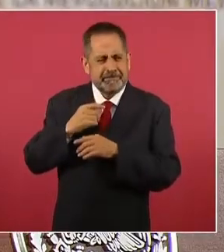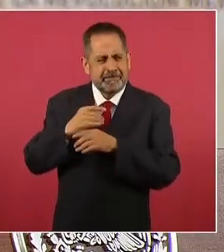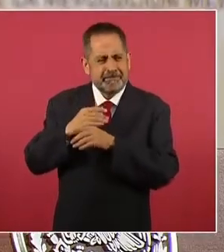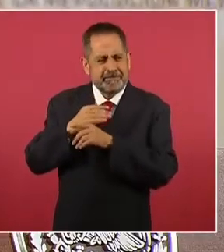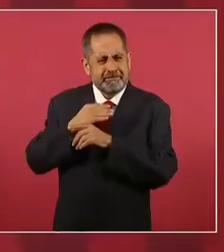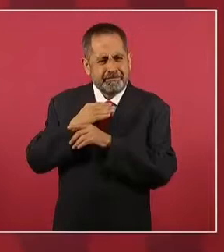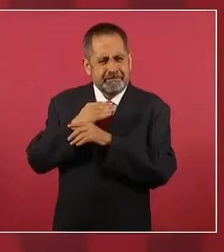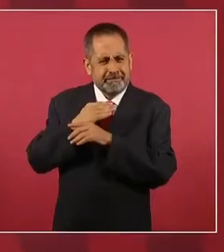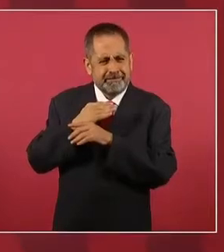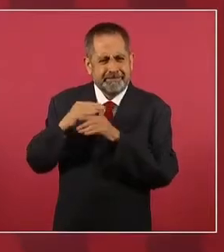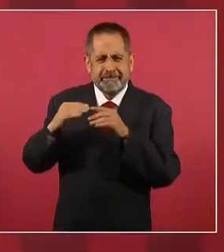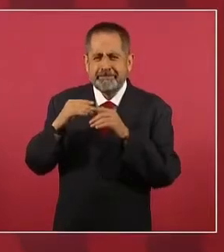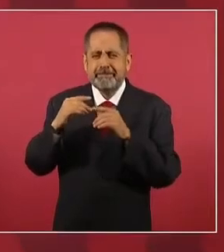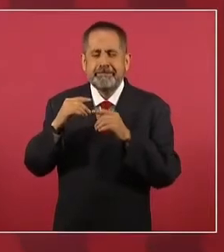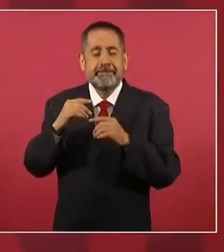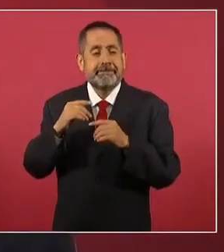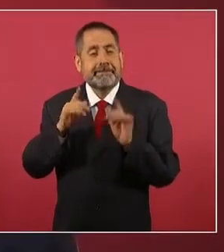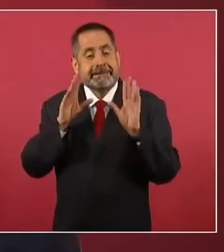para que